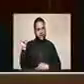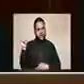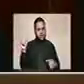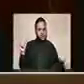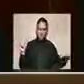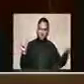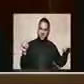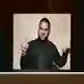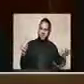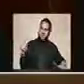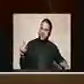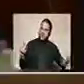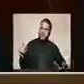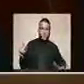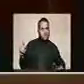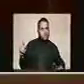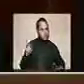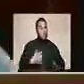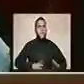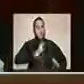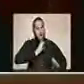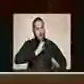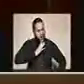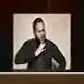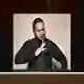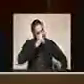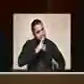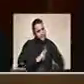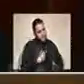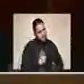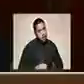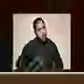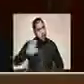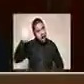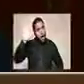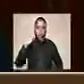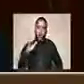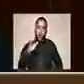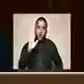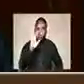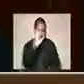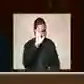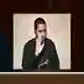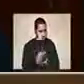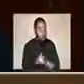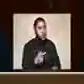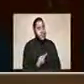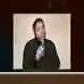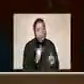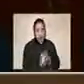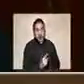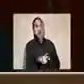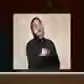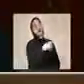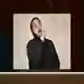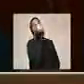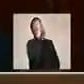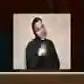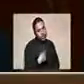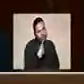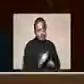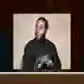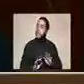peguen de la mesa para pegarle cuando esté interviniendo respetuosamente. A nadie se le ha dicho acá ignorante, perdón. A nadie se le